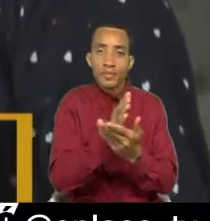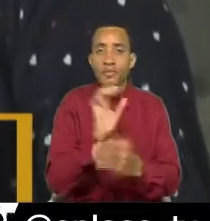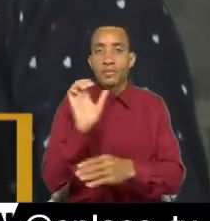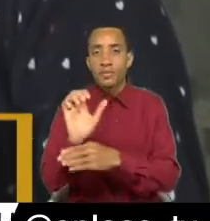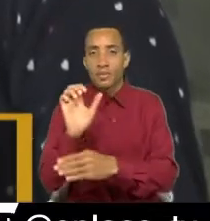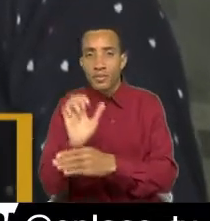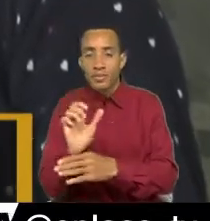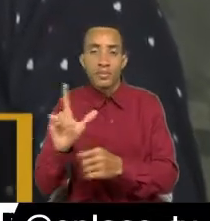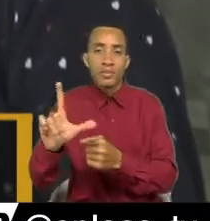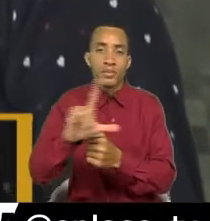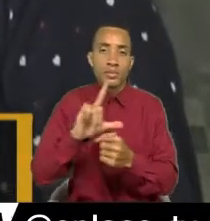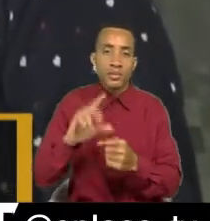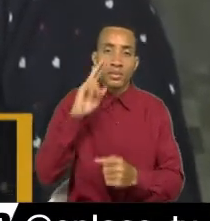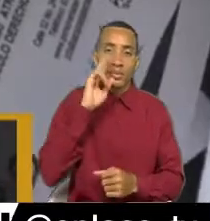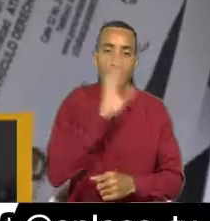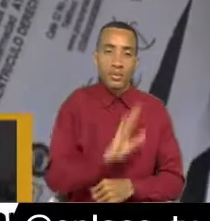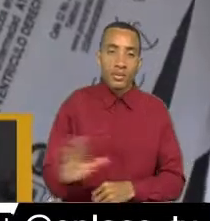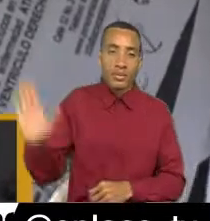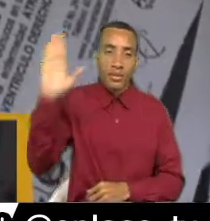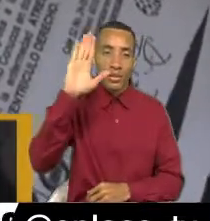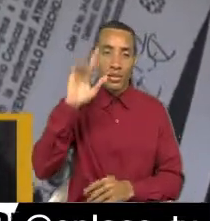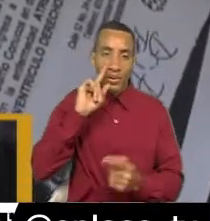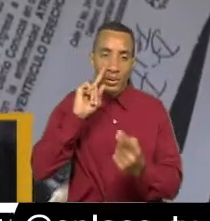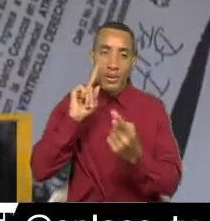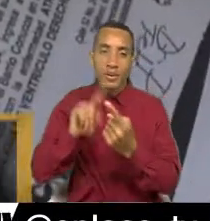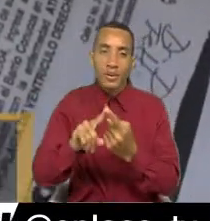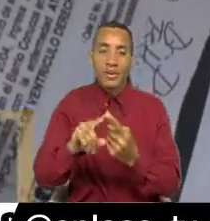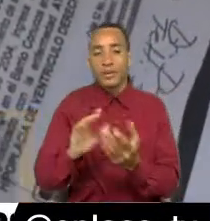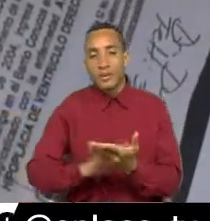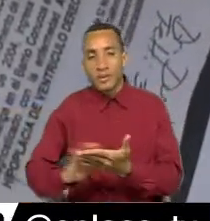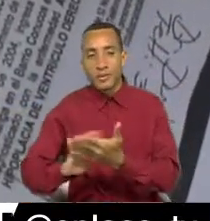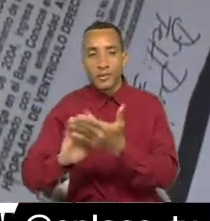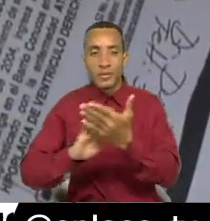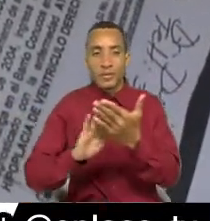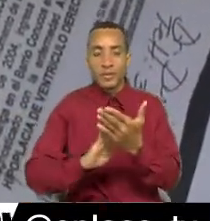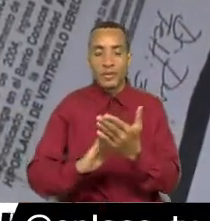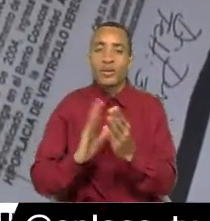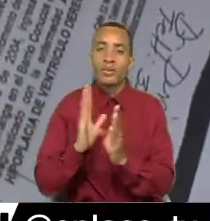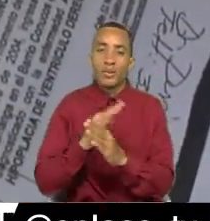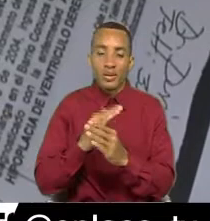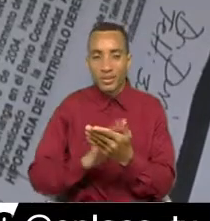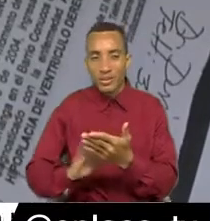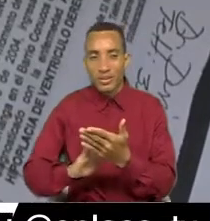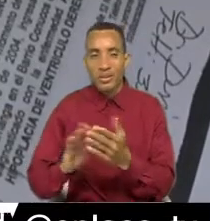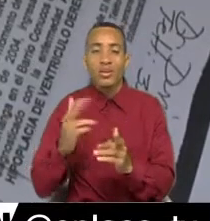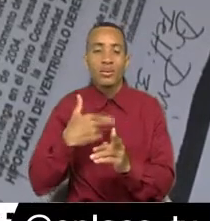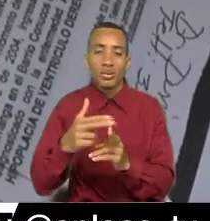nivel local como nacional, con el objetivo de que den pronta solución a esta problemática.